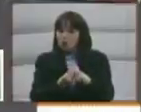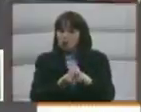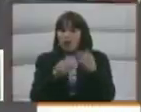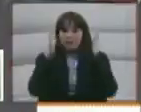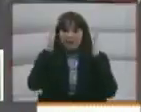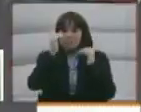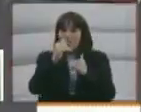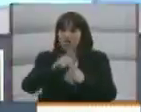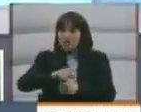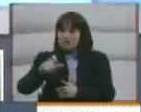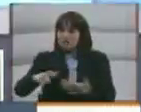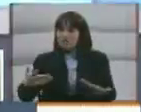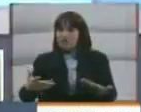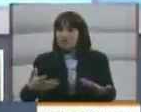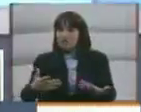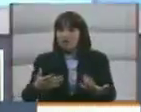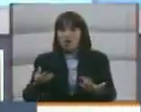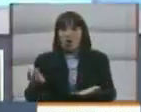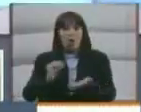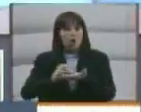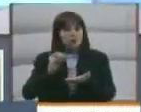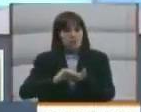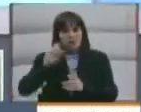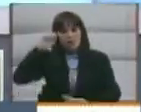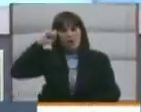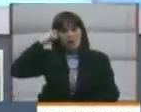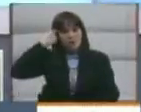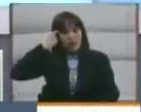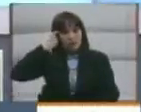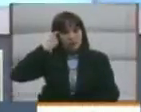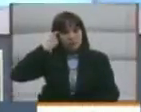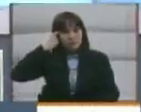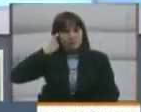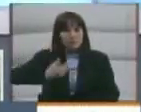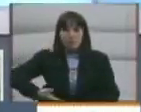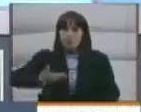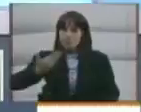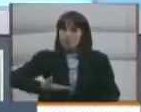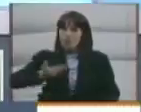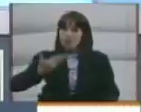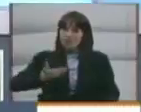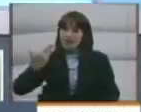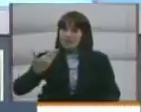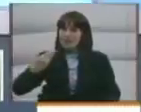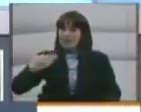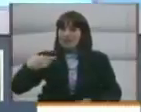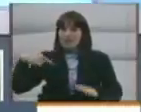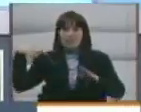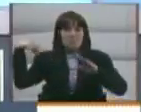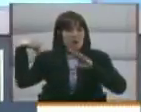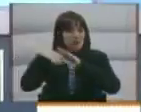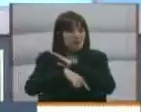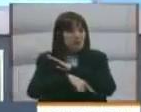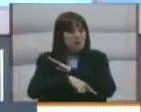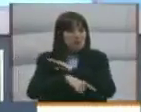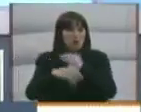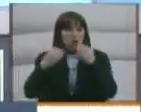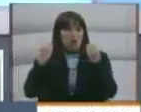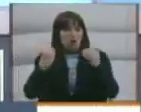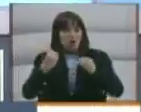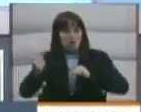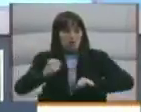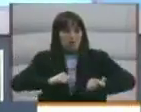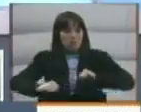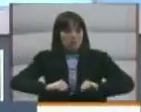que volvieron a recordarnos lo radical. Lo radical viene de raíz, ¿verdad? La raíz del movimiento